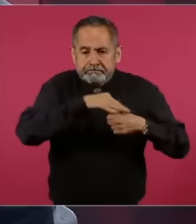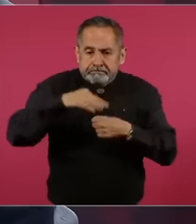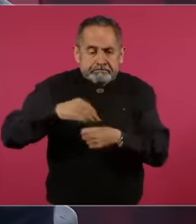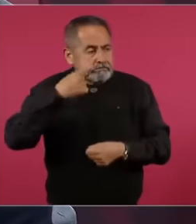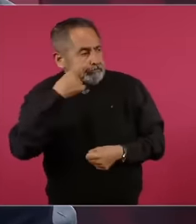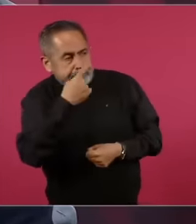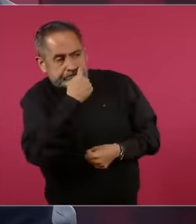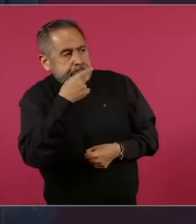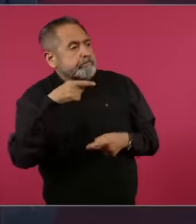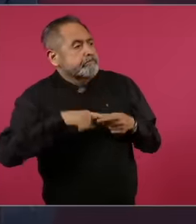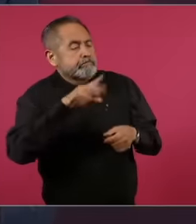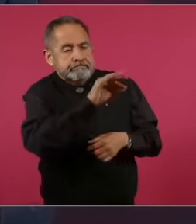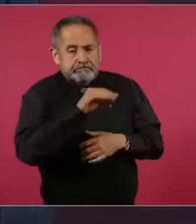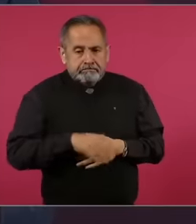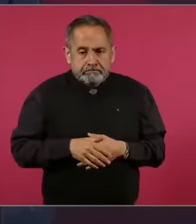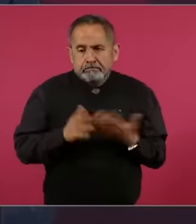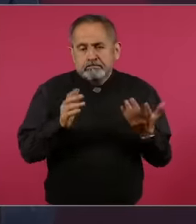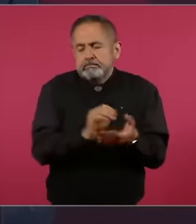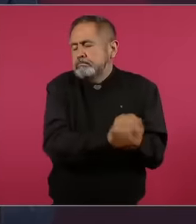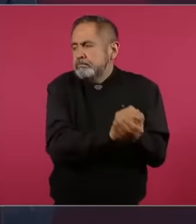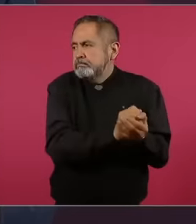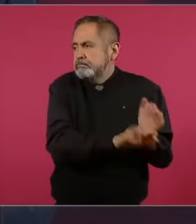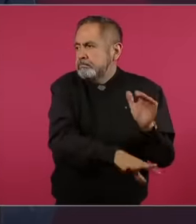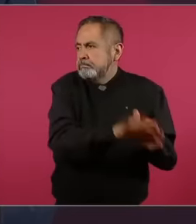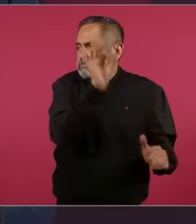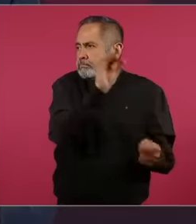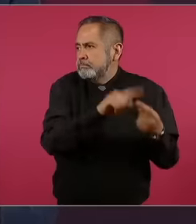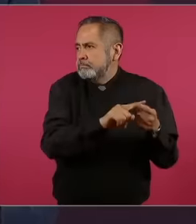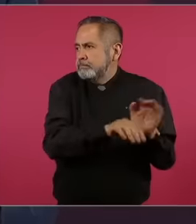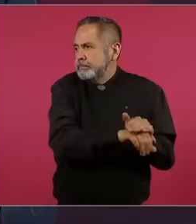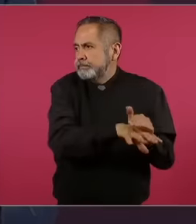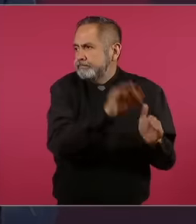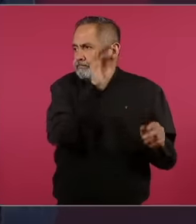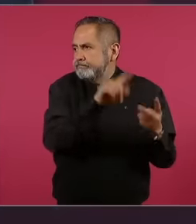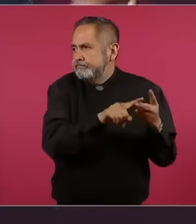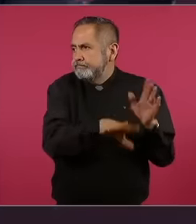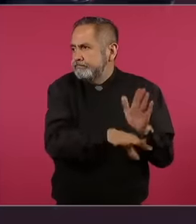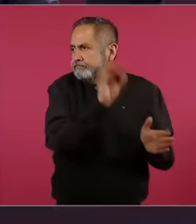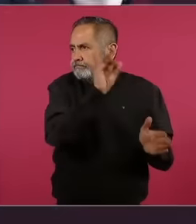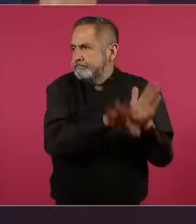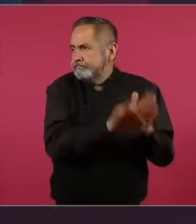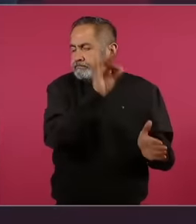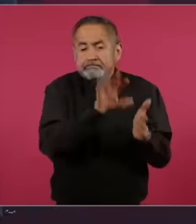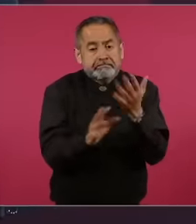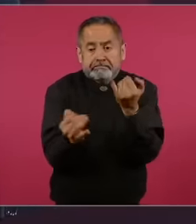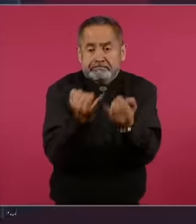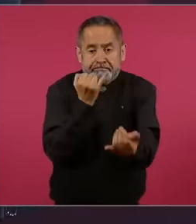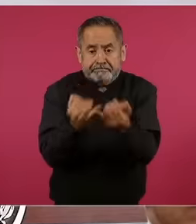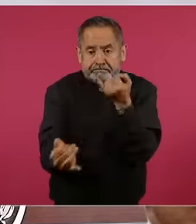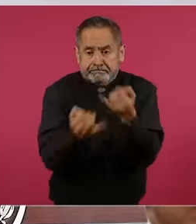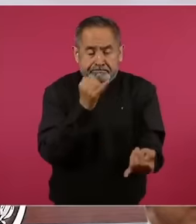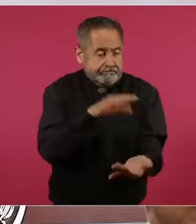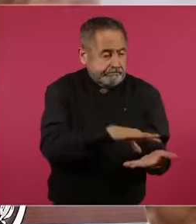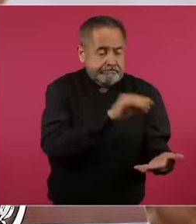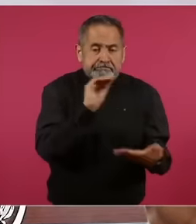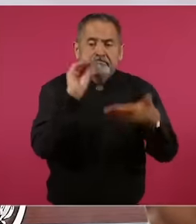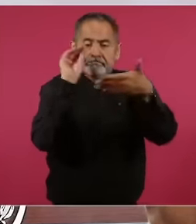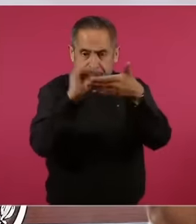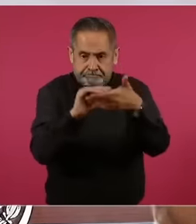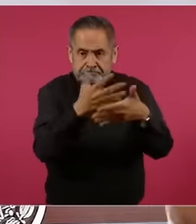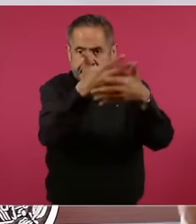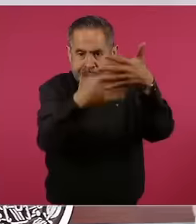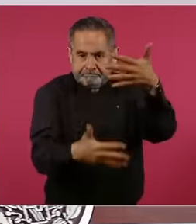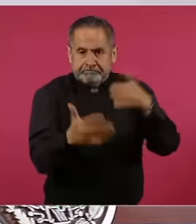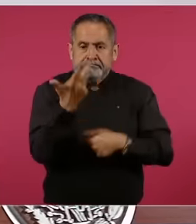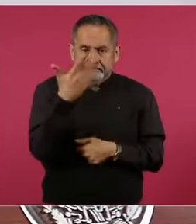pues los 10 que salgan insaculados. Es la suerte. Y esos 10 van